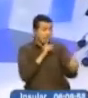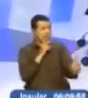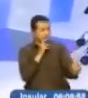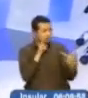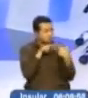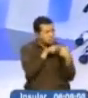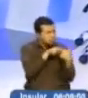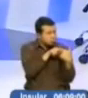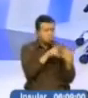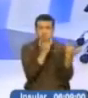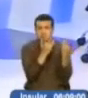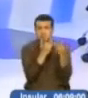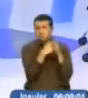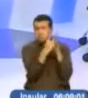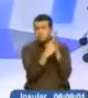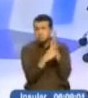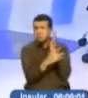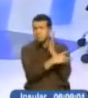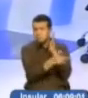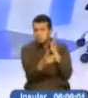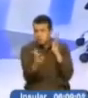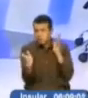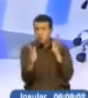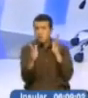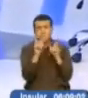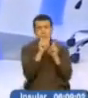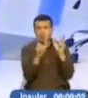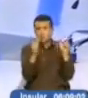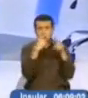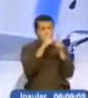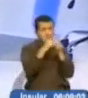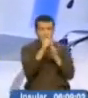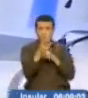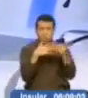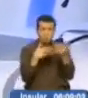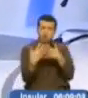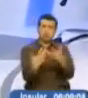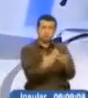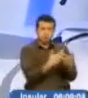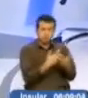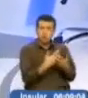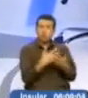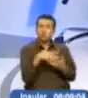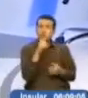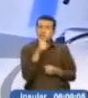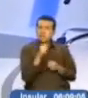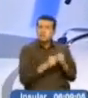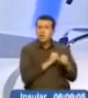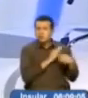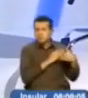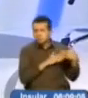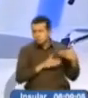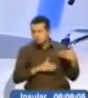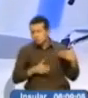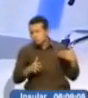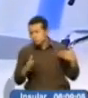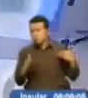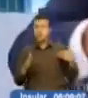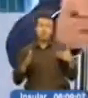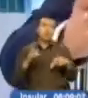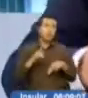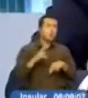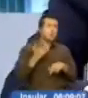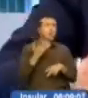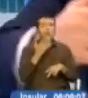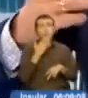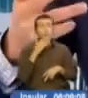interrelación de distintos ciudadanos. Nos hemos pasado en estos 10 años hablando de la construcción